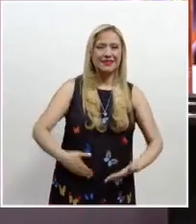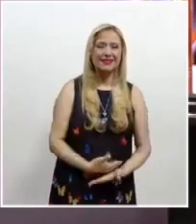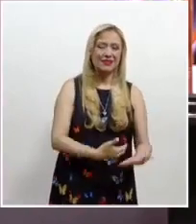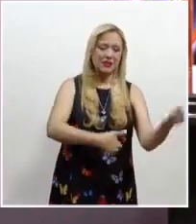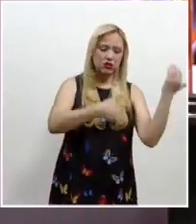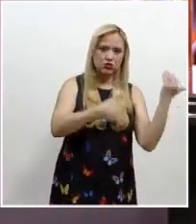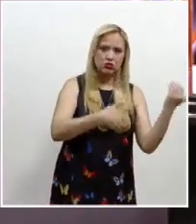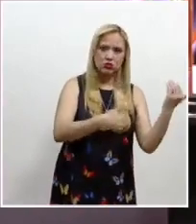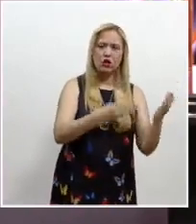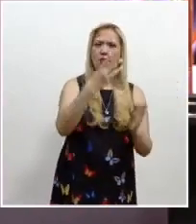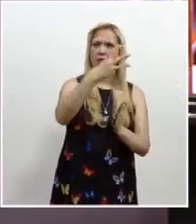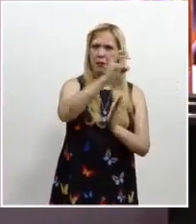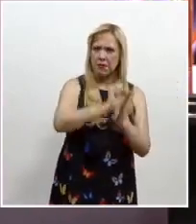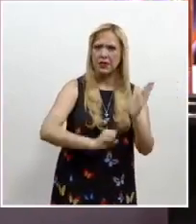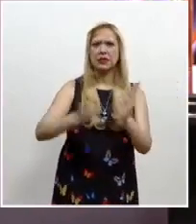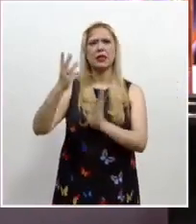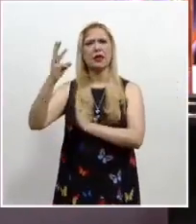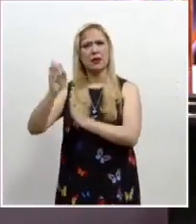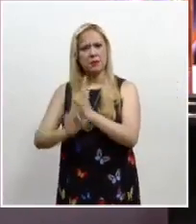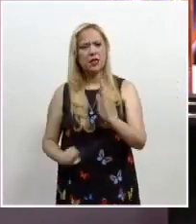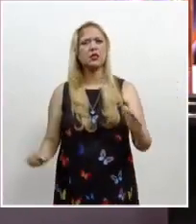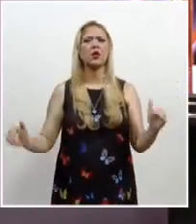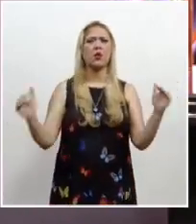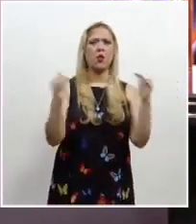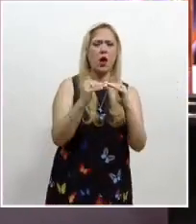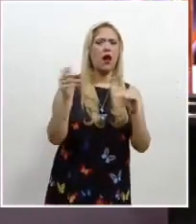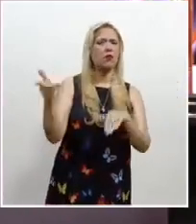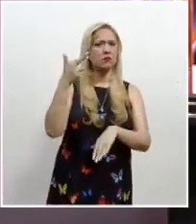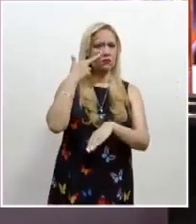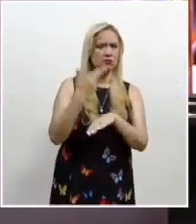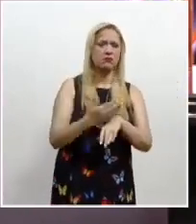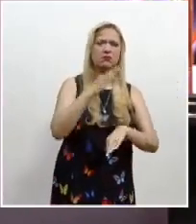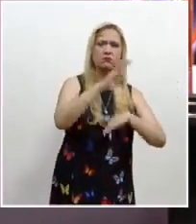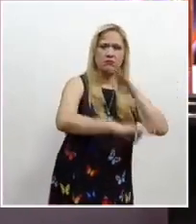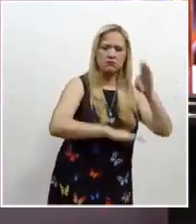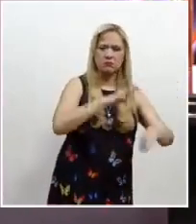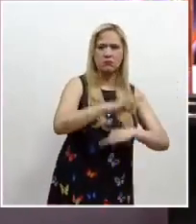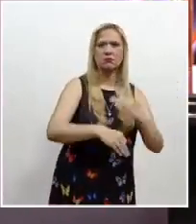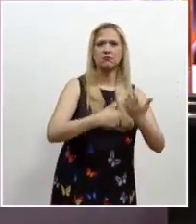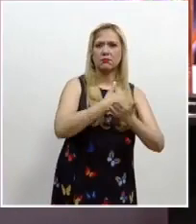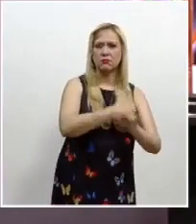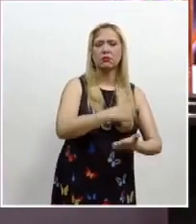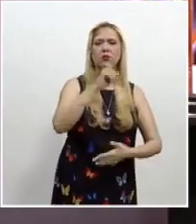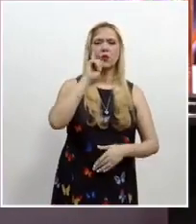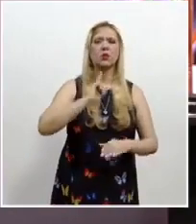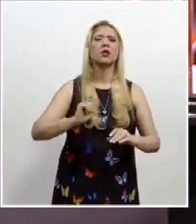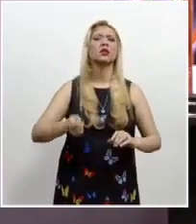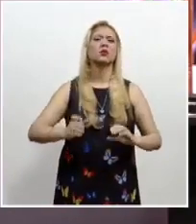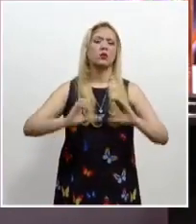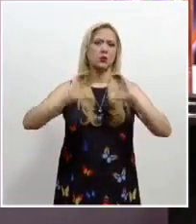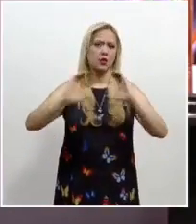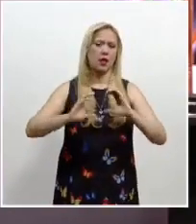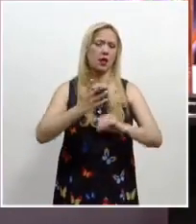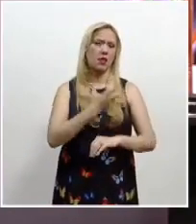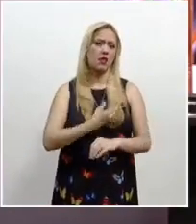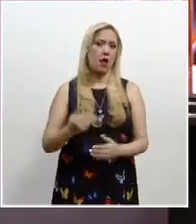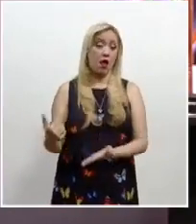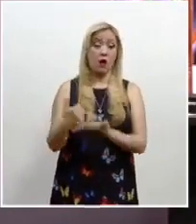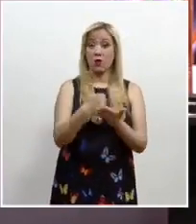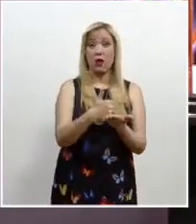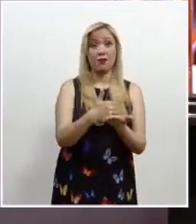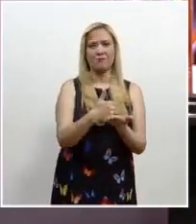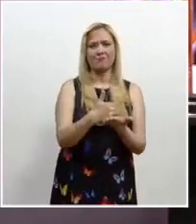es decir, 3 meses, para que los hombres sean corresponsables con las mujeres del cuidado de las hijas y de los